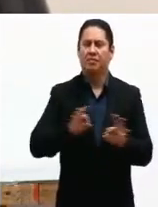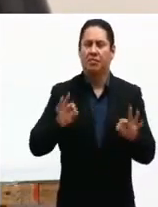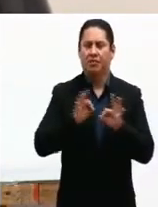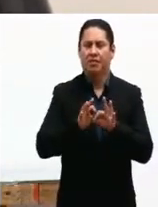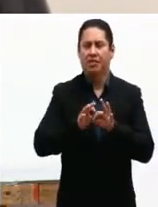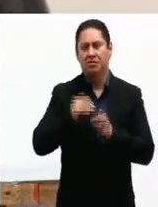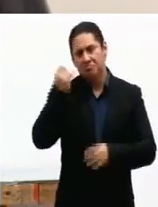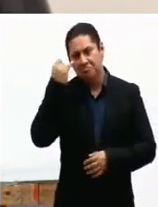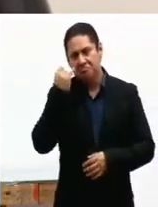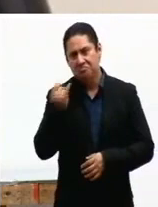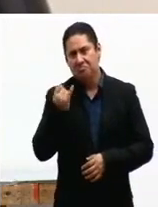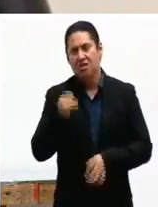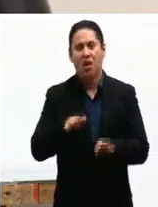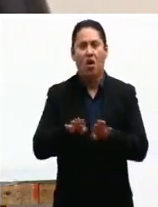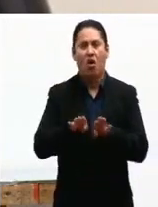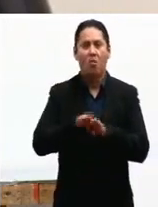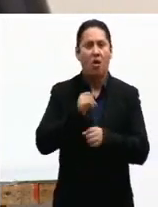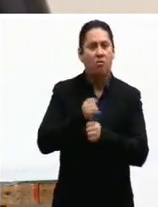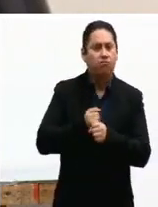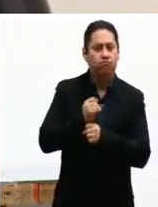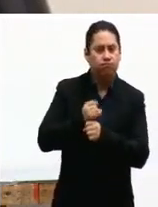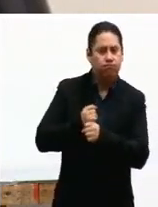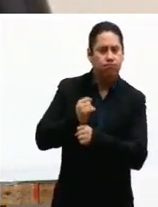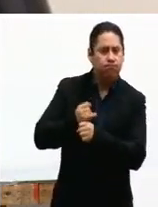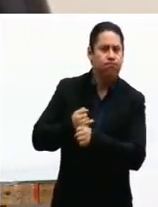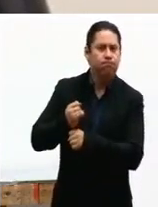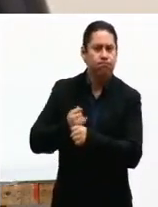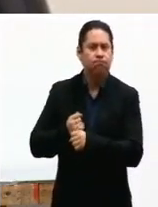que determinen la investigación